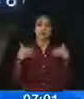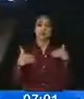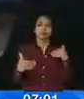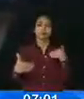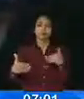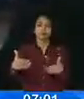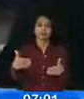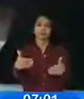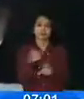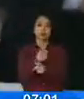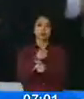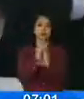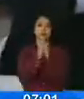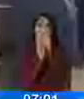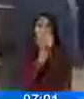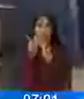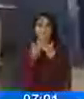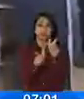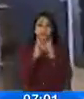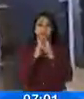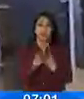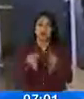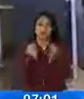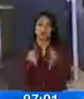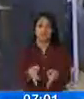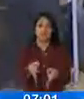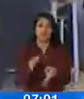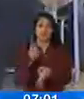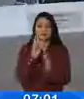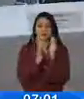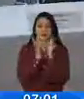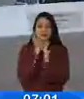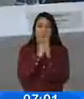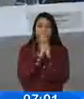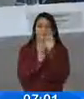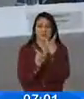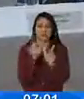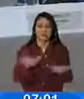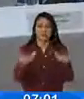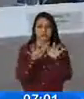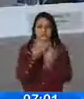ciudadanía esperar los resultados oficiales el día de las elecciones. Informó Patricia.